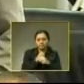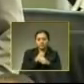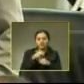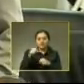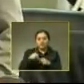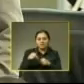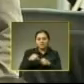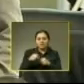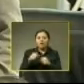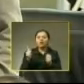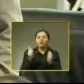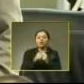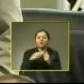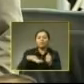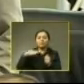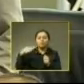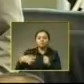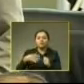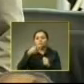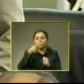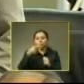quizá por la voluntad popular,